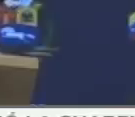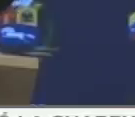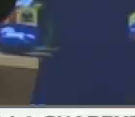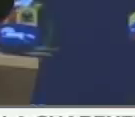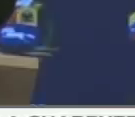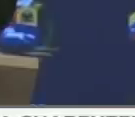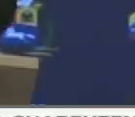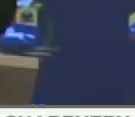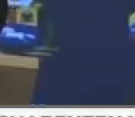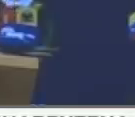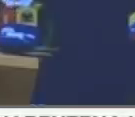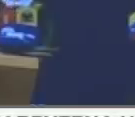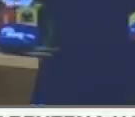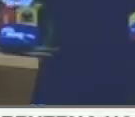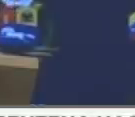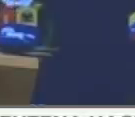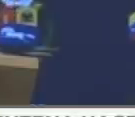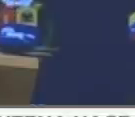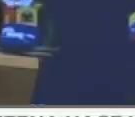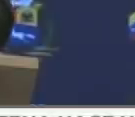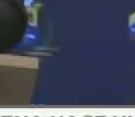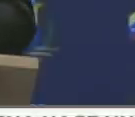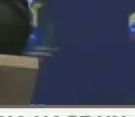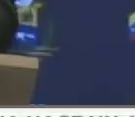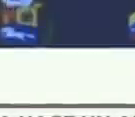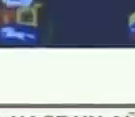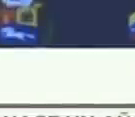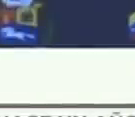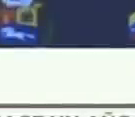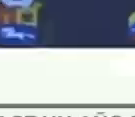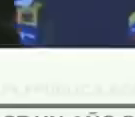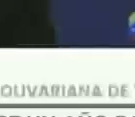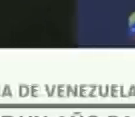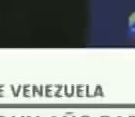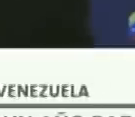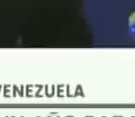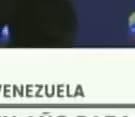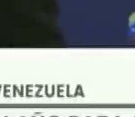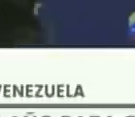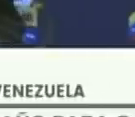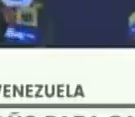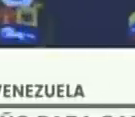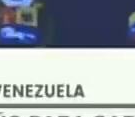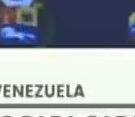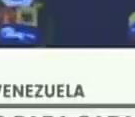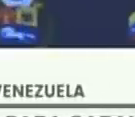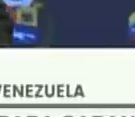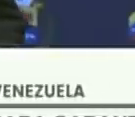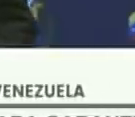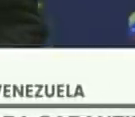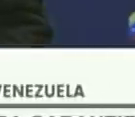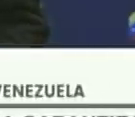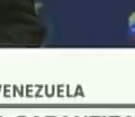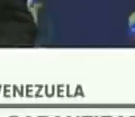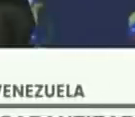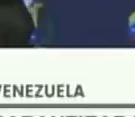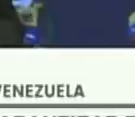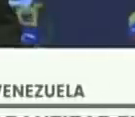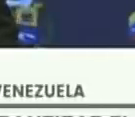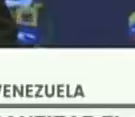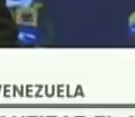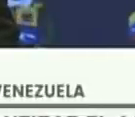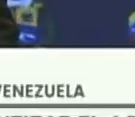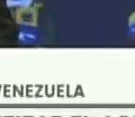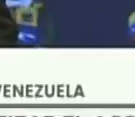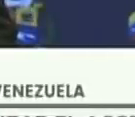escucha. Permito retirarme la mascarilla, el tapabocas, y venimos a